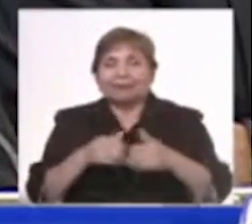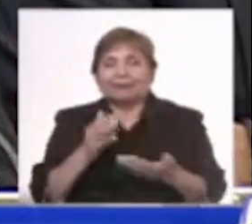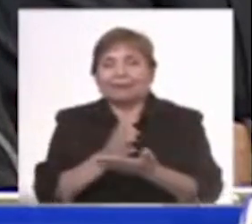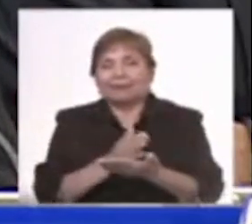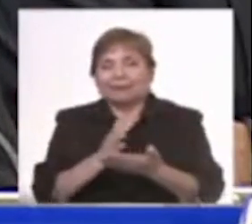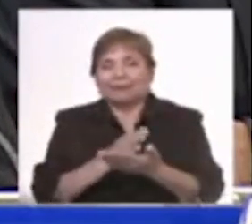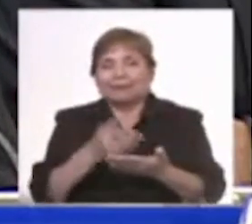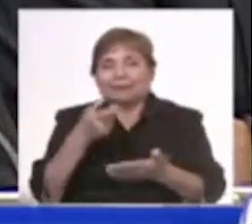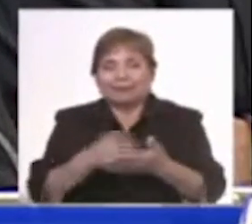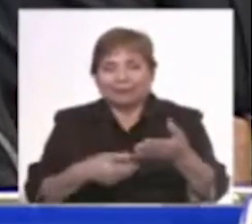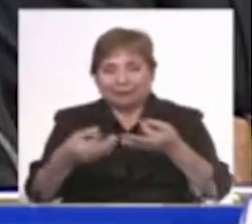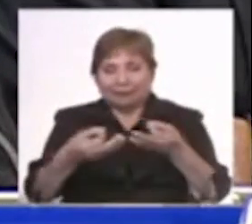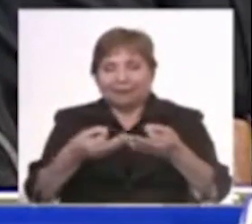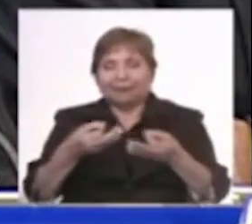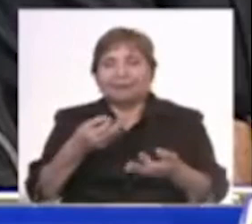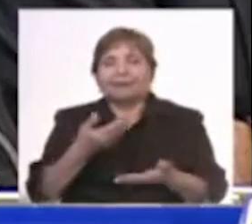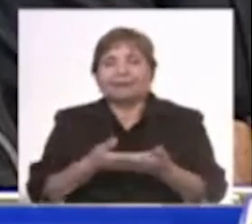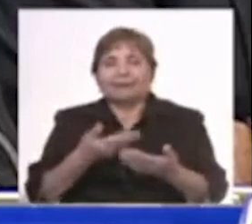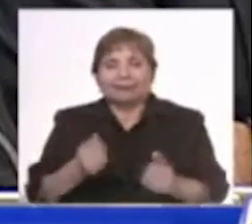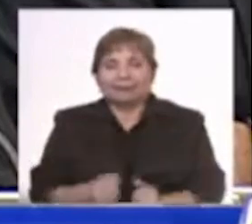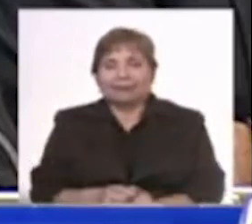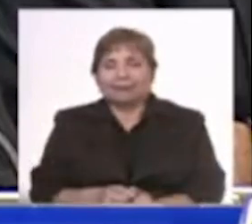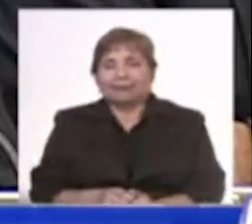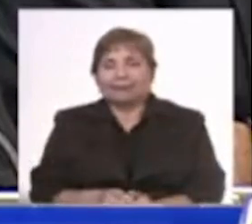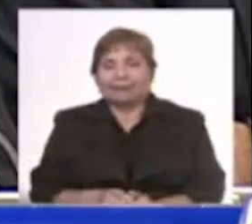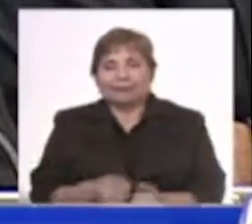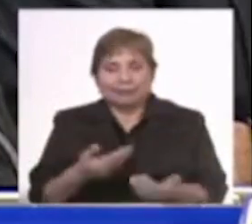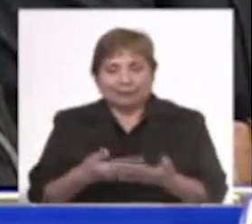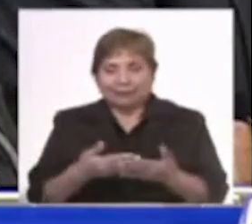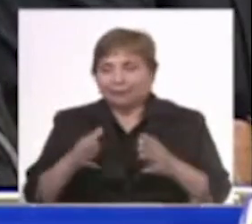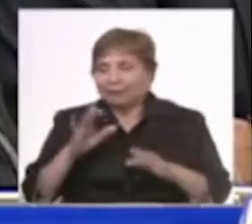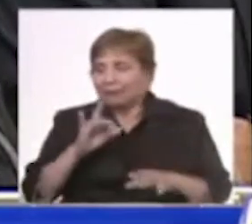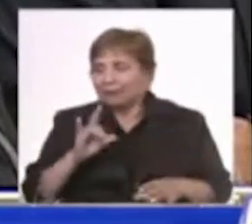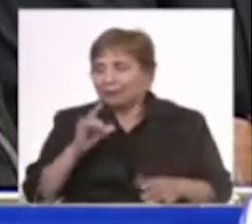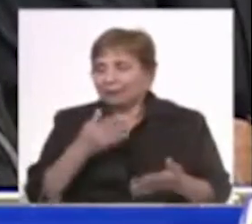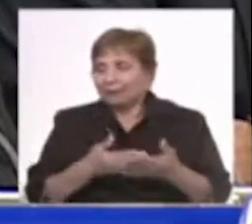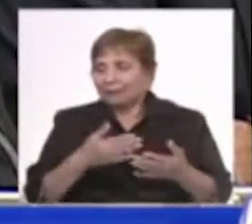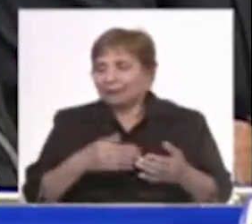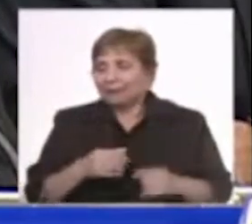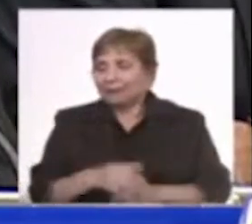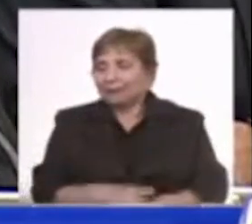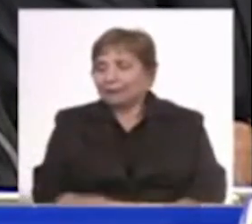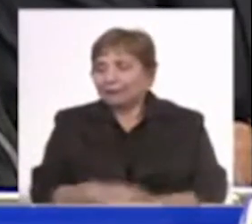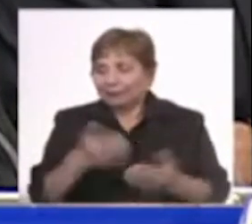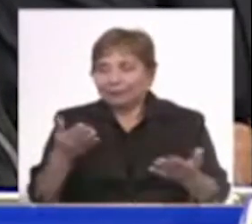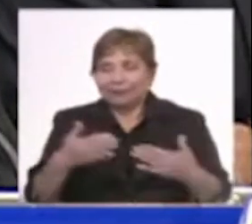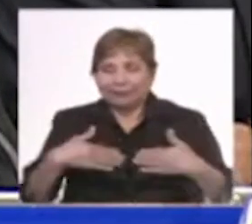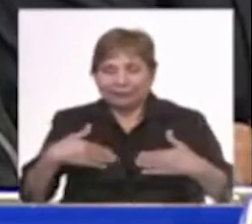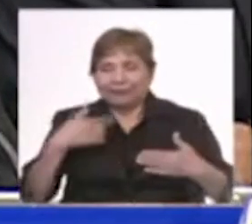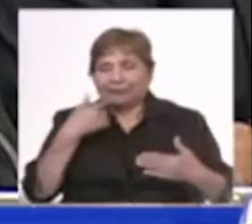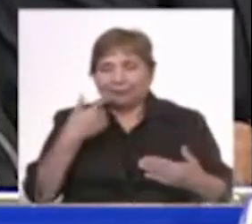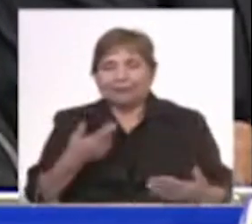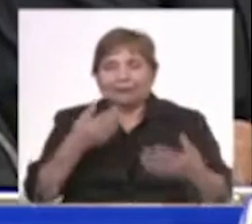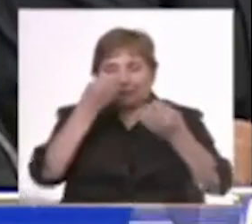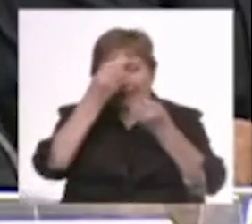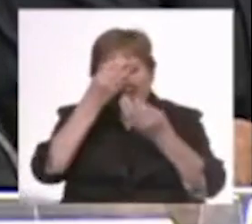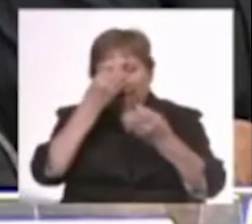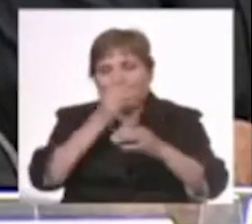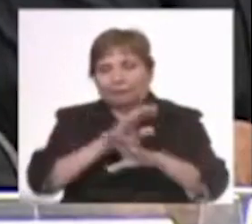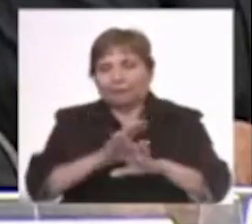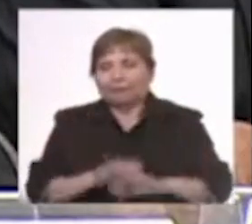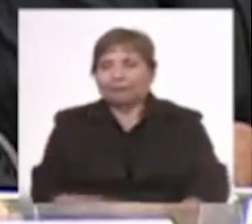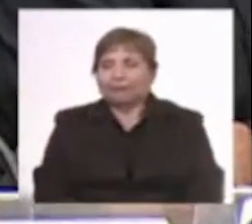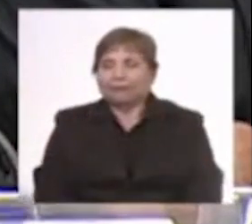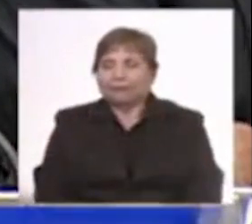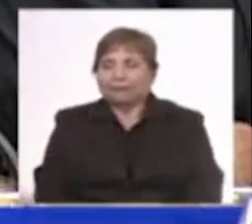participan te ponen los costos financieros al margen de sus utilidades que puedan considerar. Es todo lo que les puedo informar.